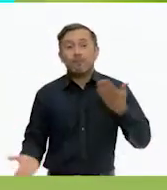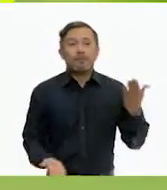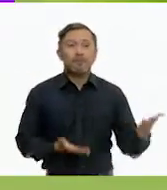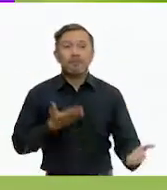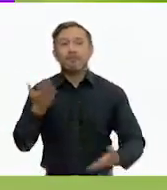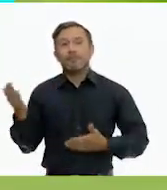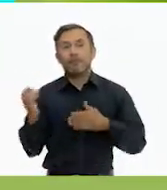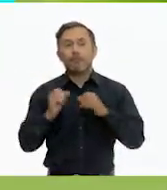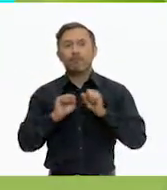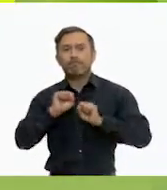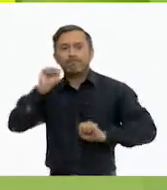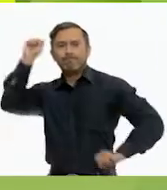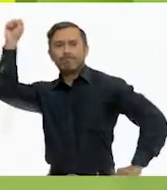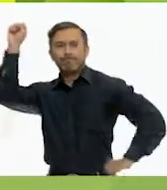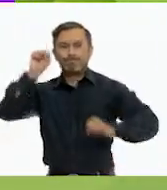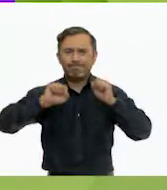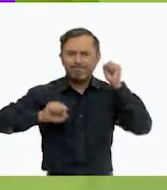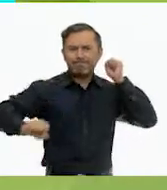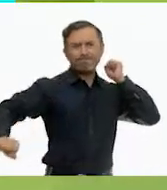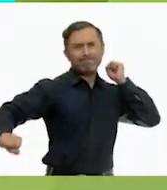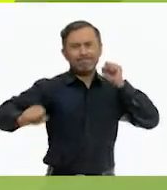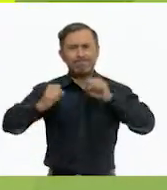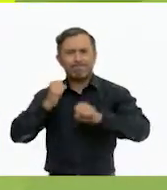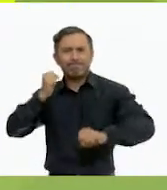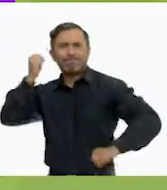Y estirarse.